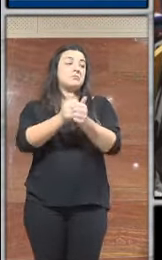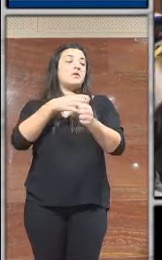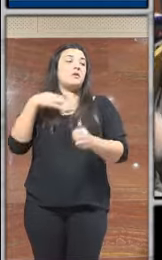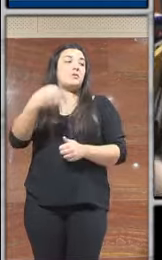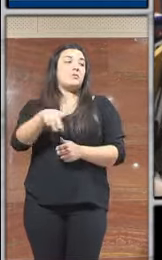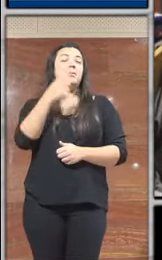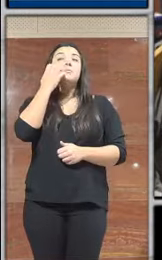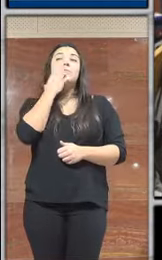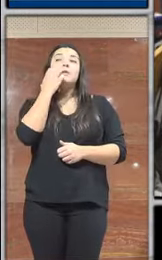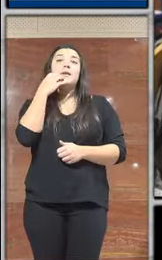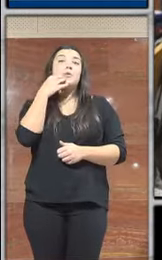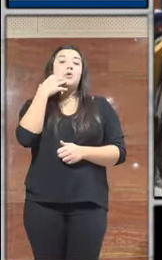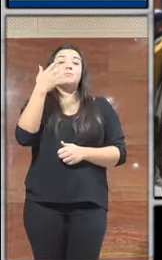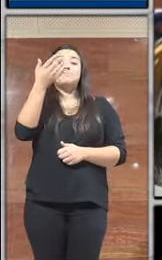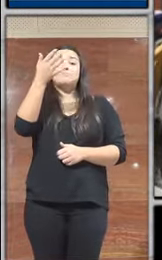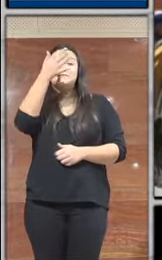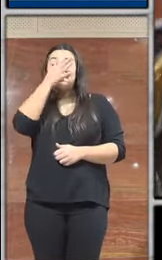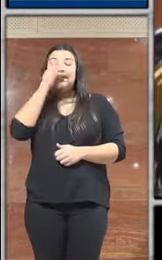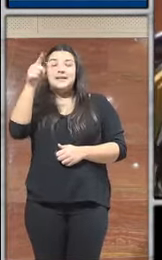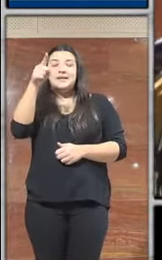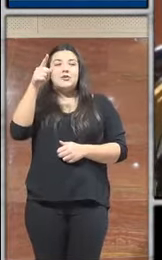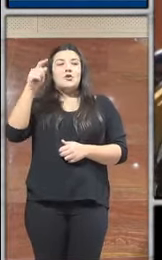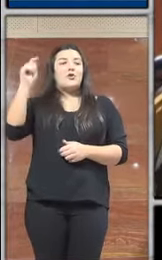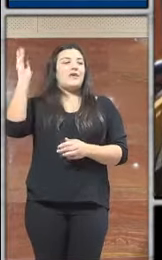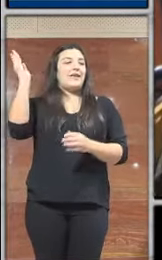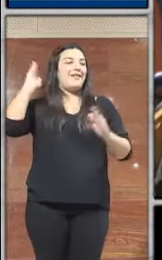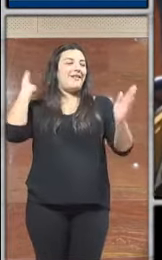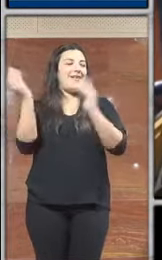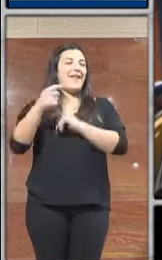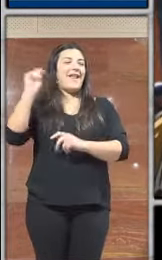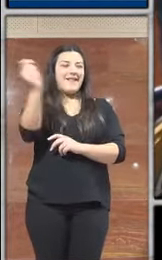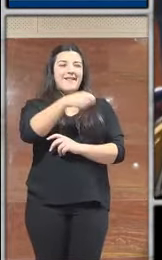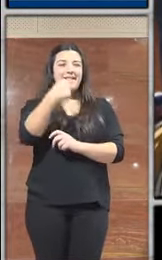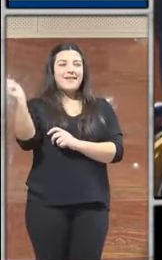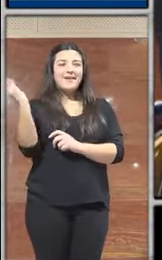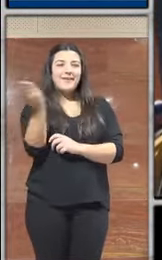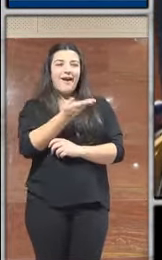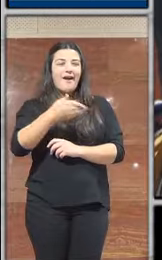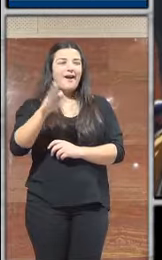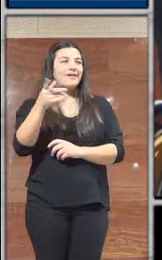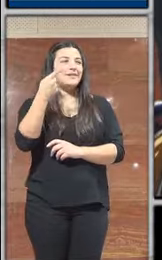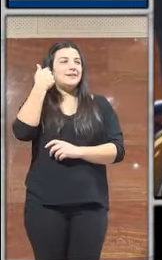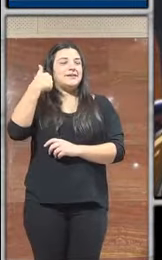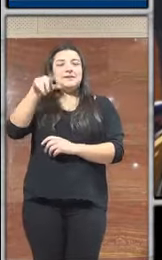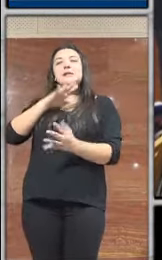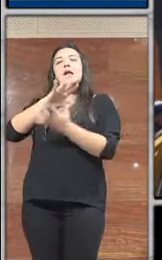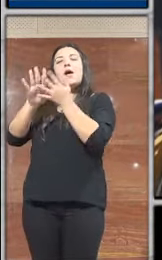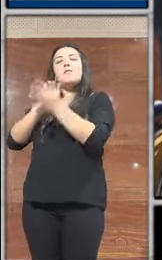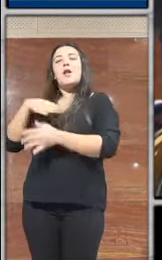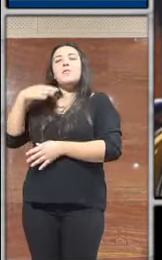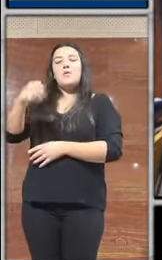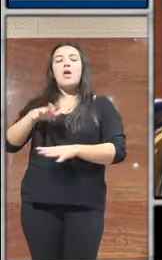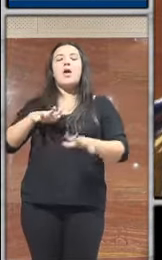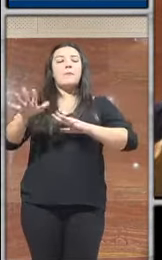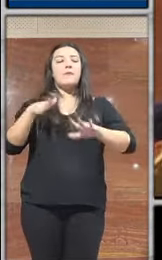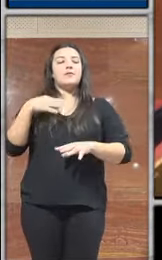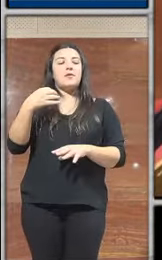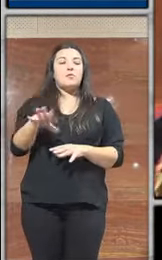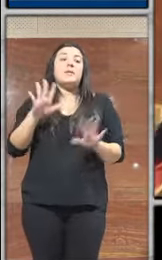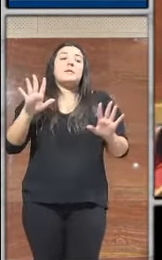ninja es un chico que lo habéis escuchado hablar y lo habéis visto moverse. Fuera de este